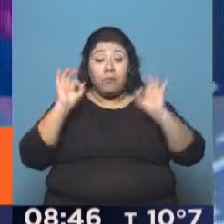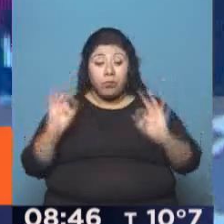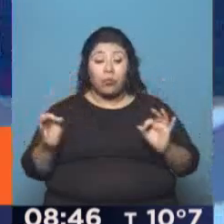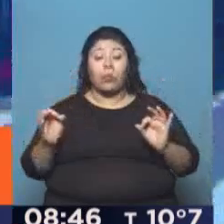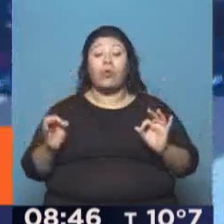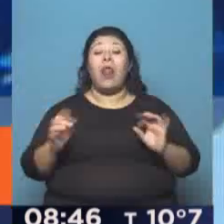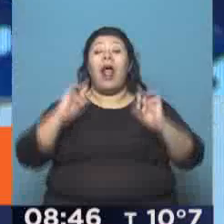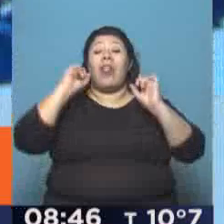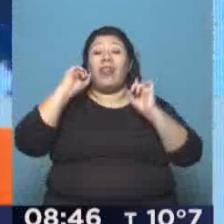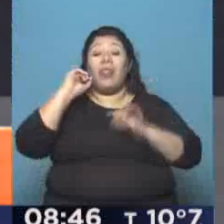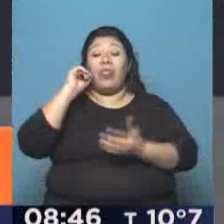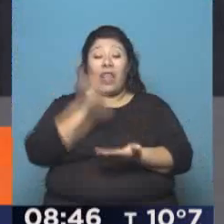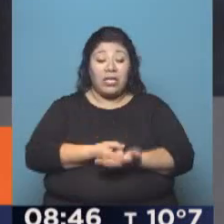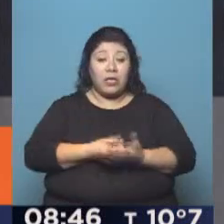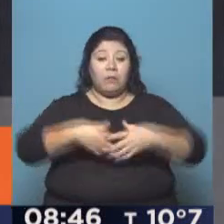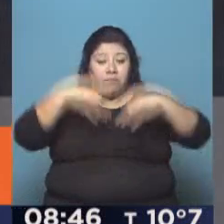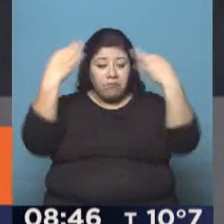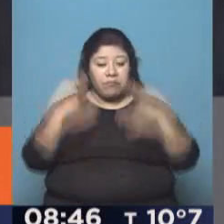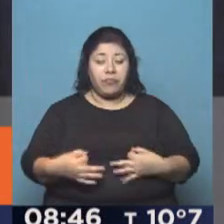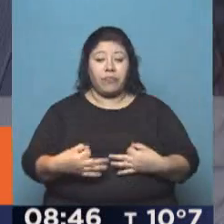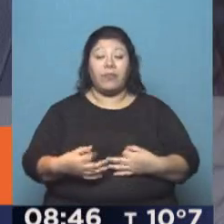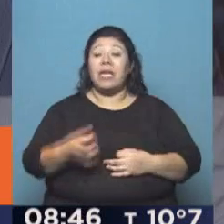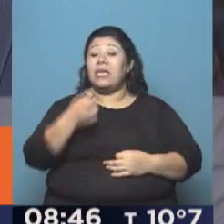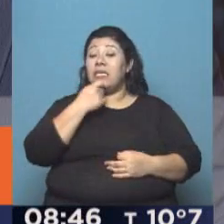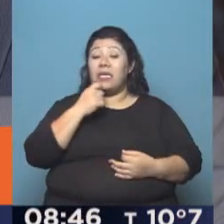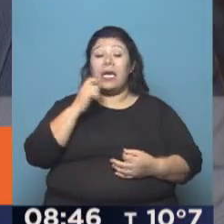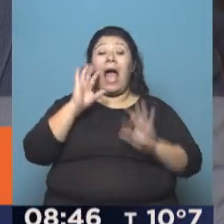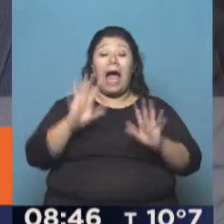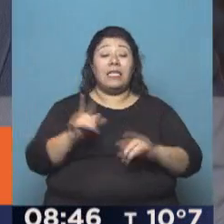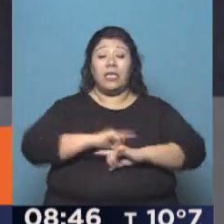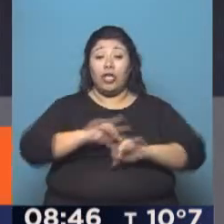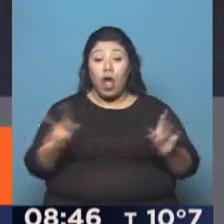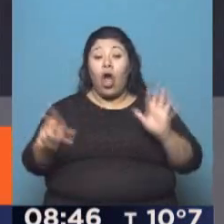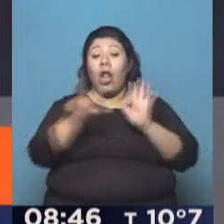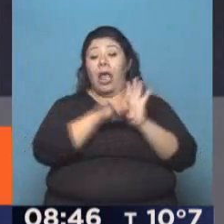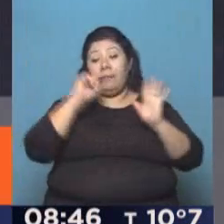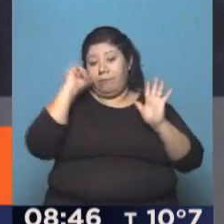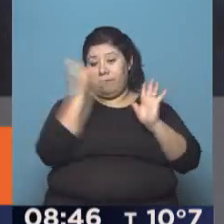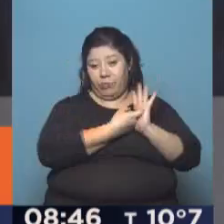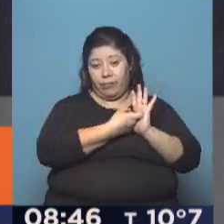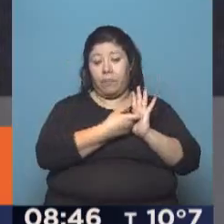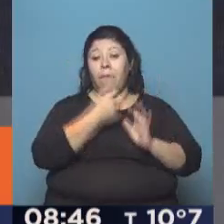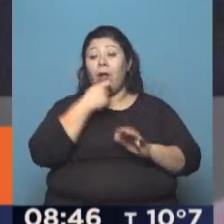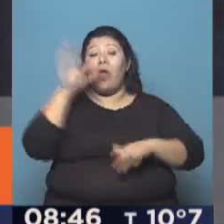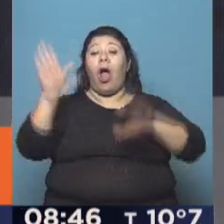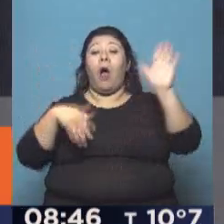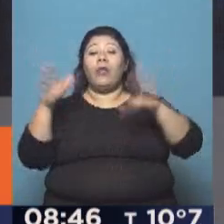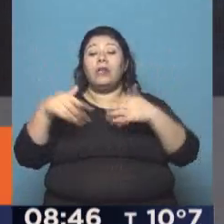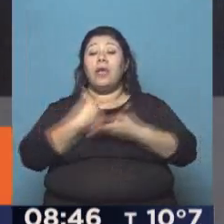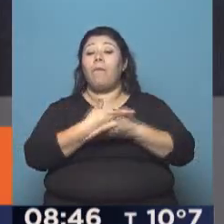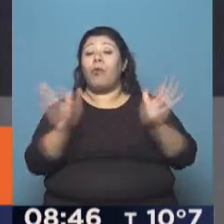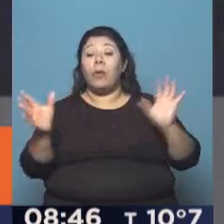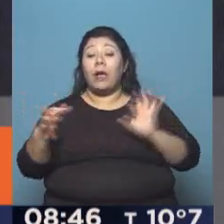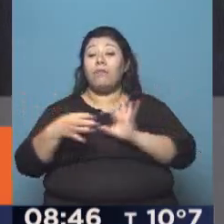la decisión sigue teniendo esa base de ilegalidad que es no cumplir con lo que la ley dice las audiencias públicas no son vinculantes pero